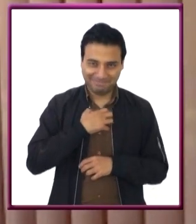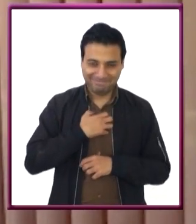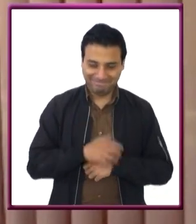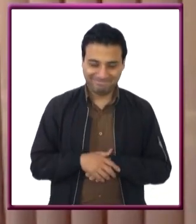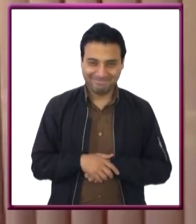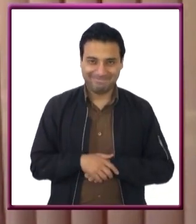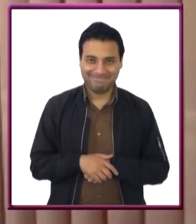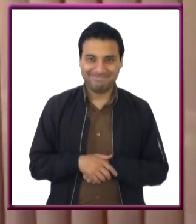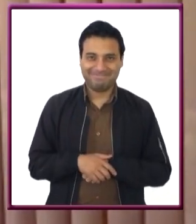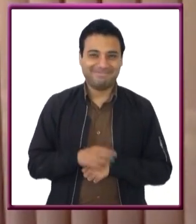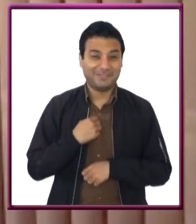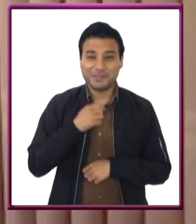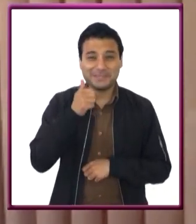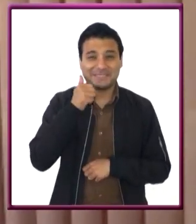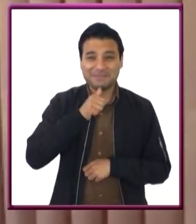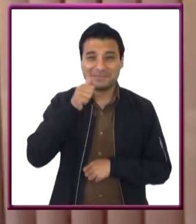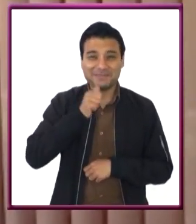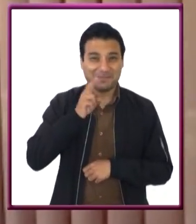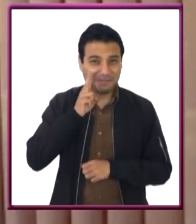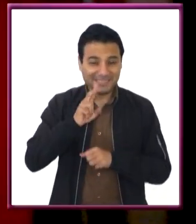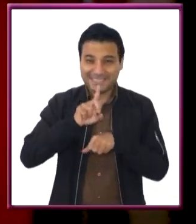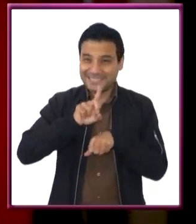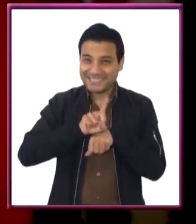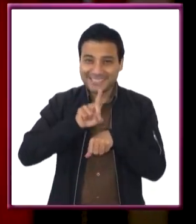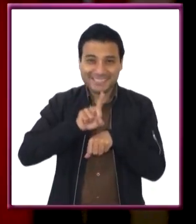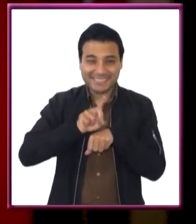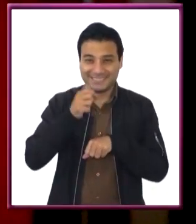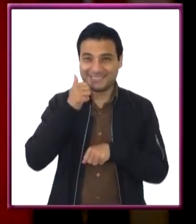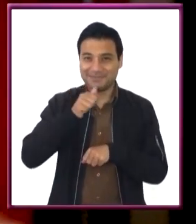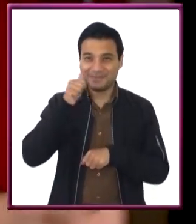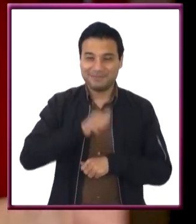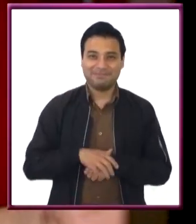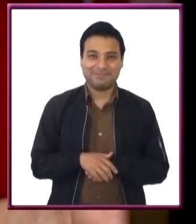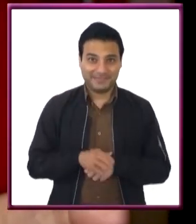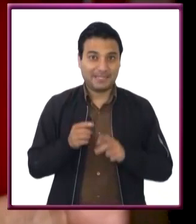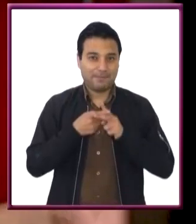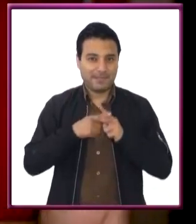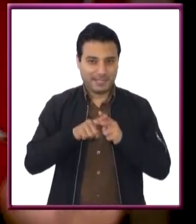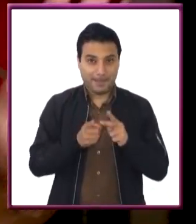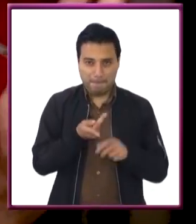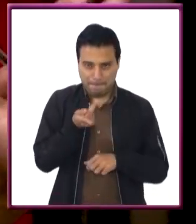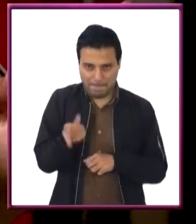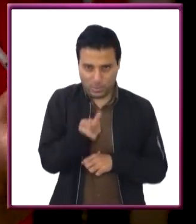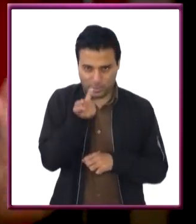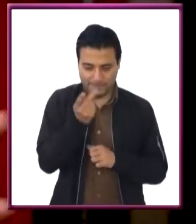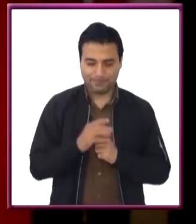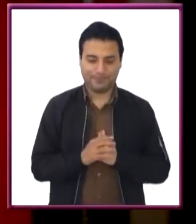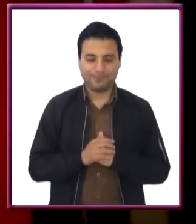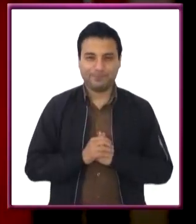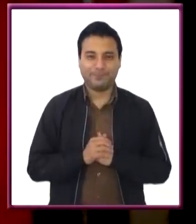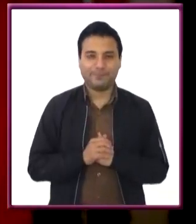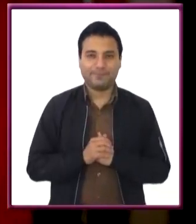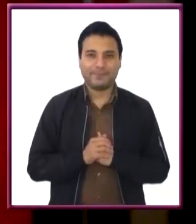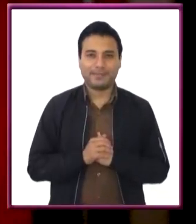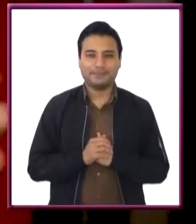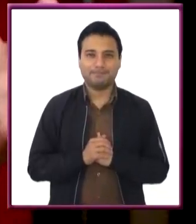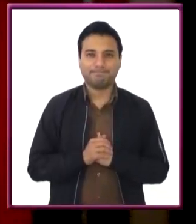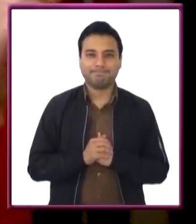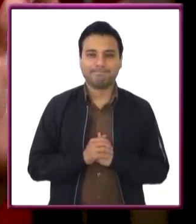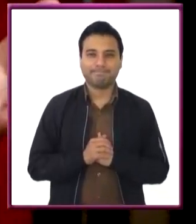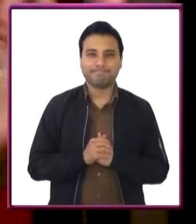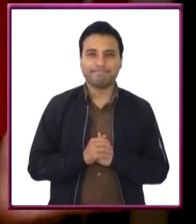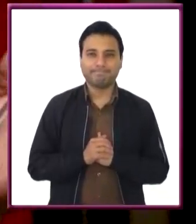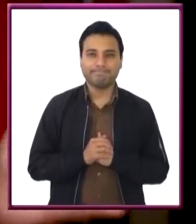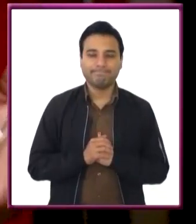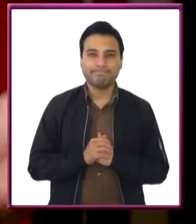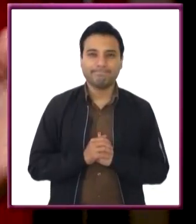con ustedes. Los sigo todos los días. Eso, muy bien. Vamos a empezar con la primera pregunta y es, ¿cuáles son